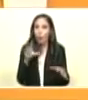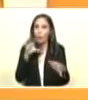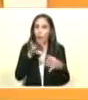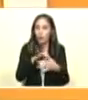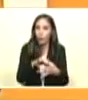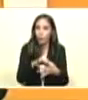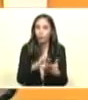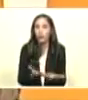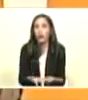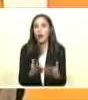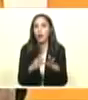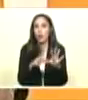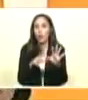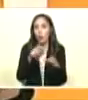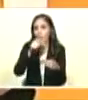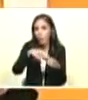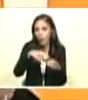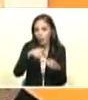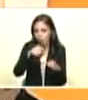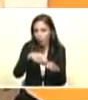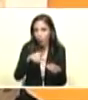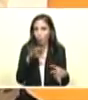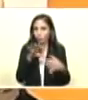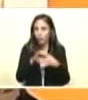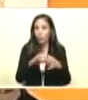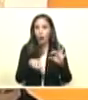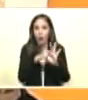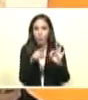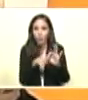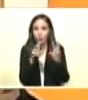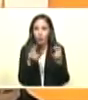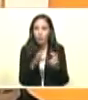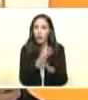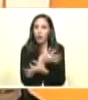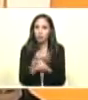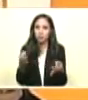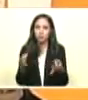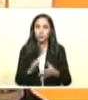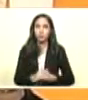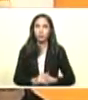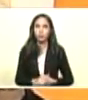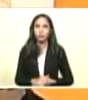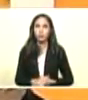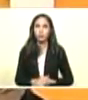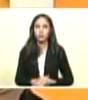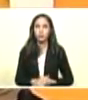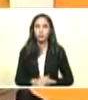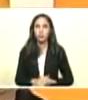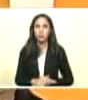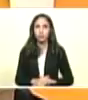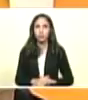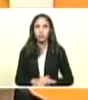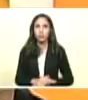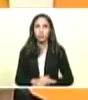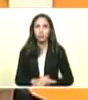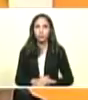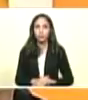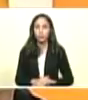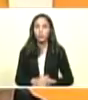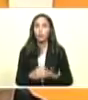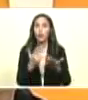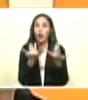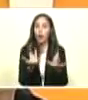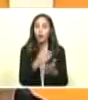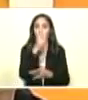ponemos a valer a los trabajadores. Igualmente, vamos a proceder desde ya. Canciller de la República está llegando a